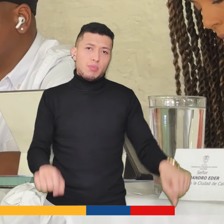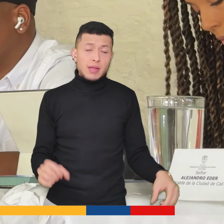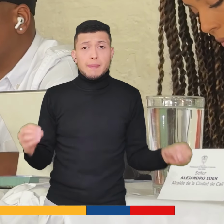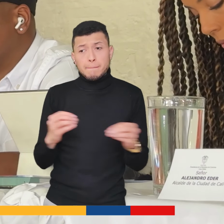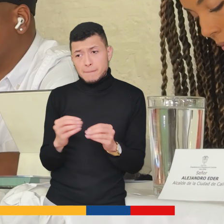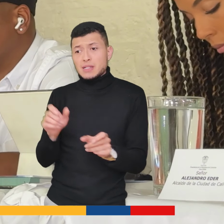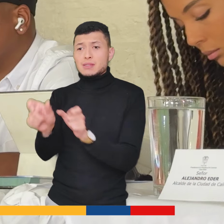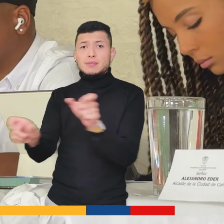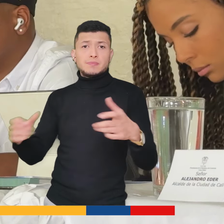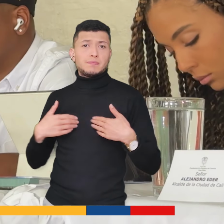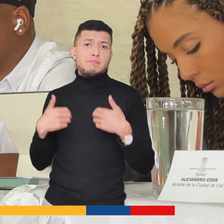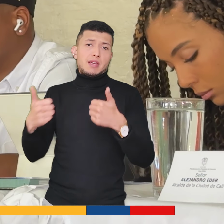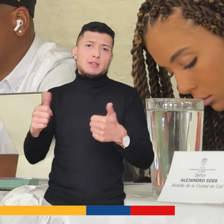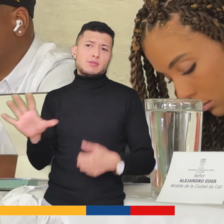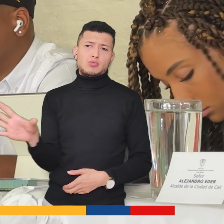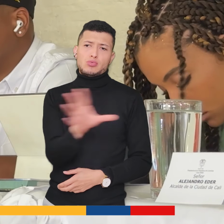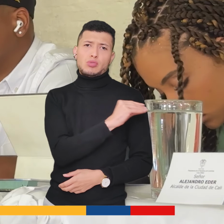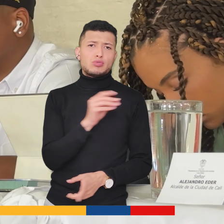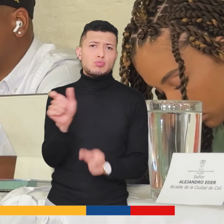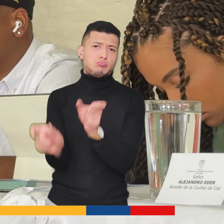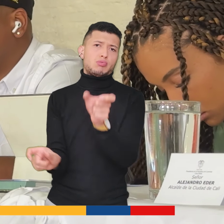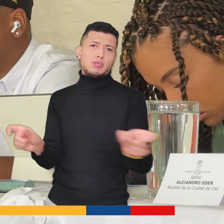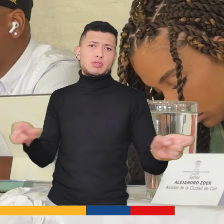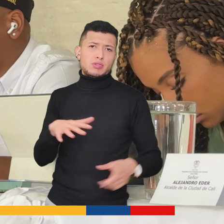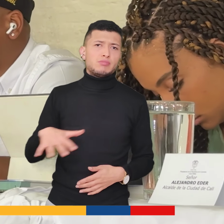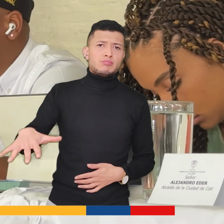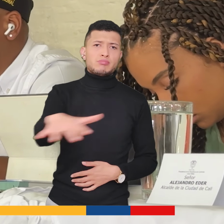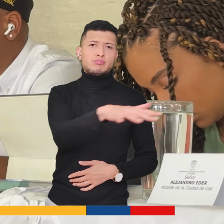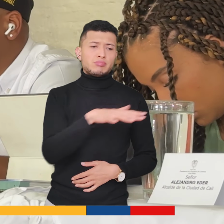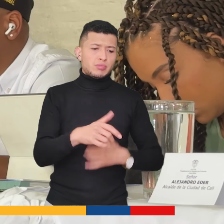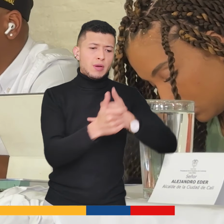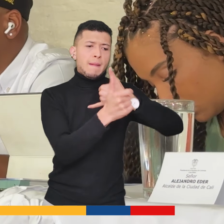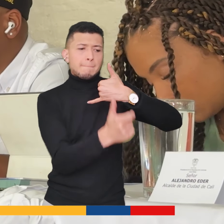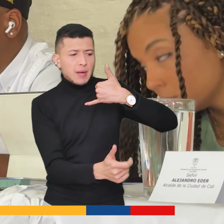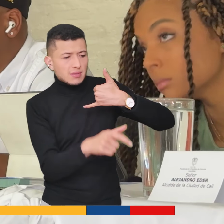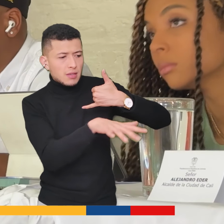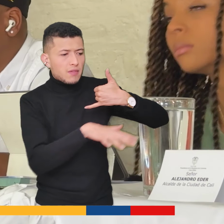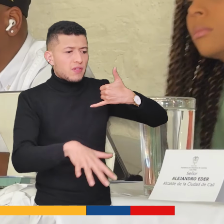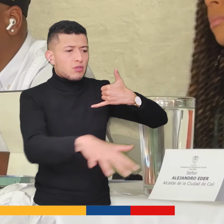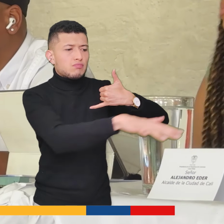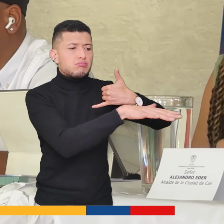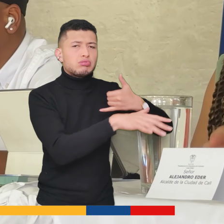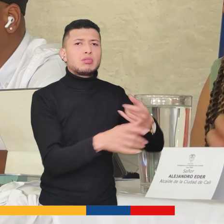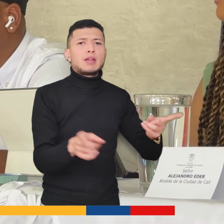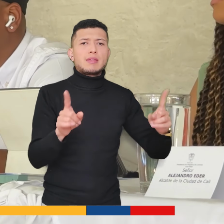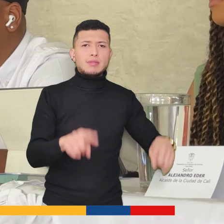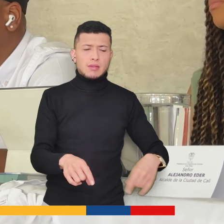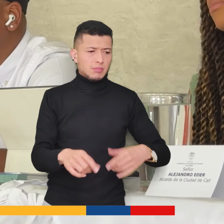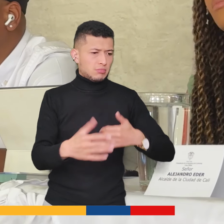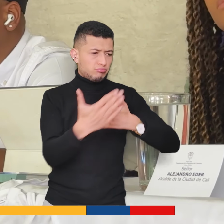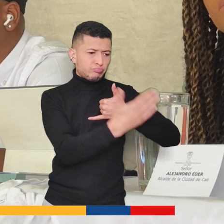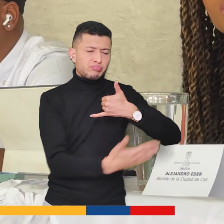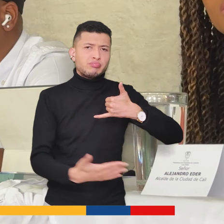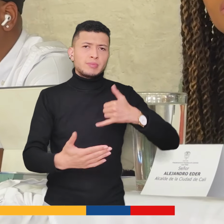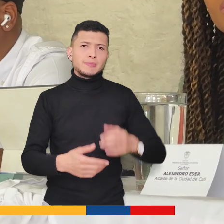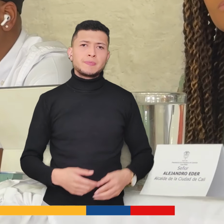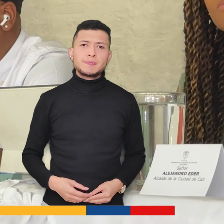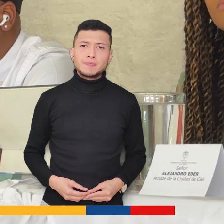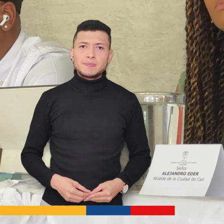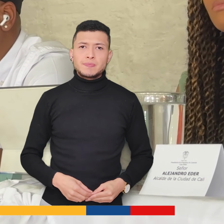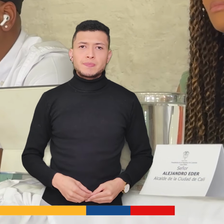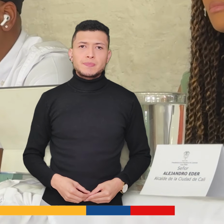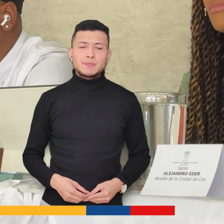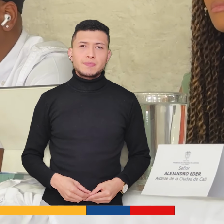para el bienestar de toda la población de la región del litoral pacífico, de la región de todo el Pacífico.